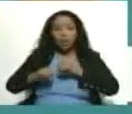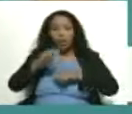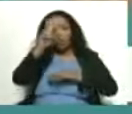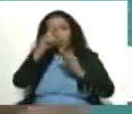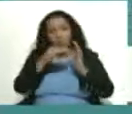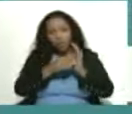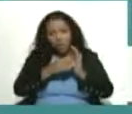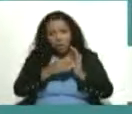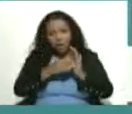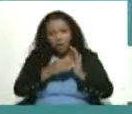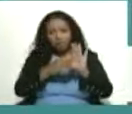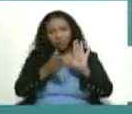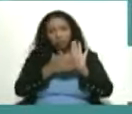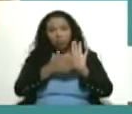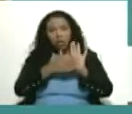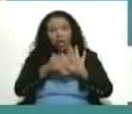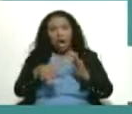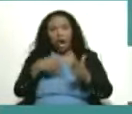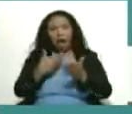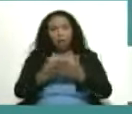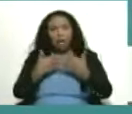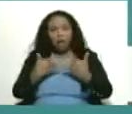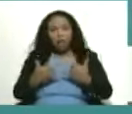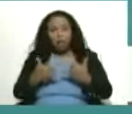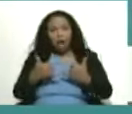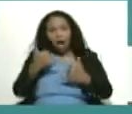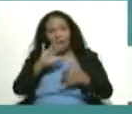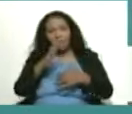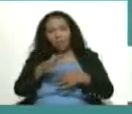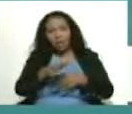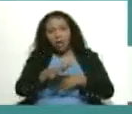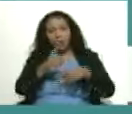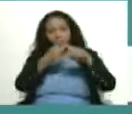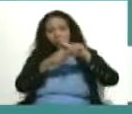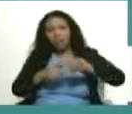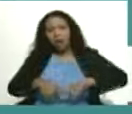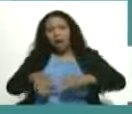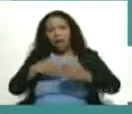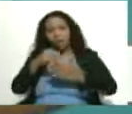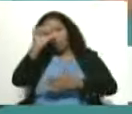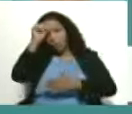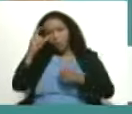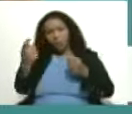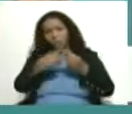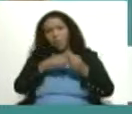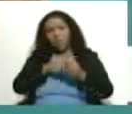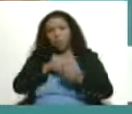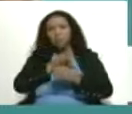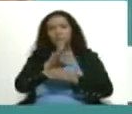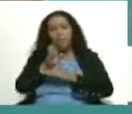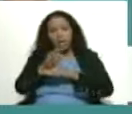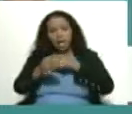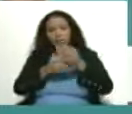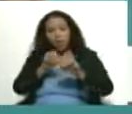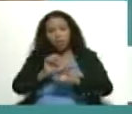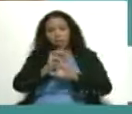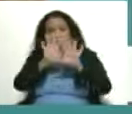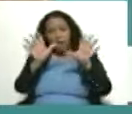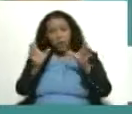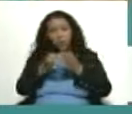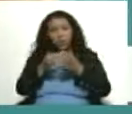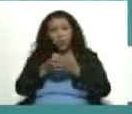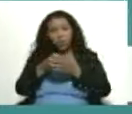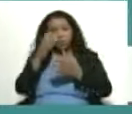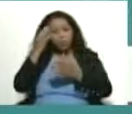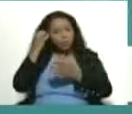2.000 adhesiones que hasta este momento tenemos, las adhesiones van a estar hasta el día domingo, pues a que vayan afinando su maquinaria.